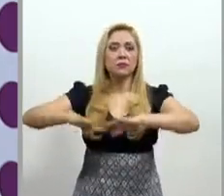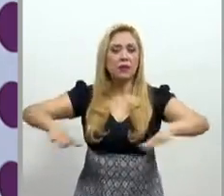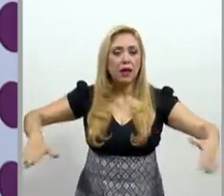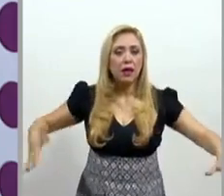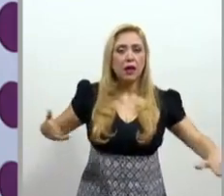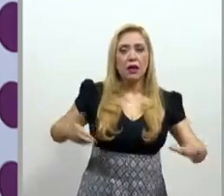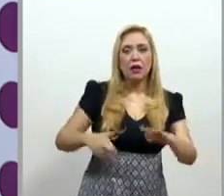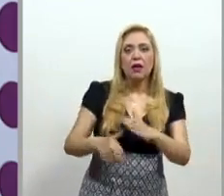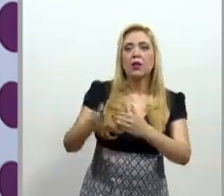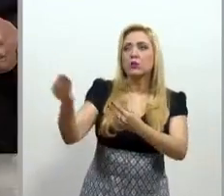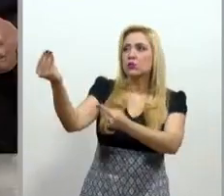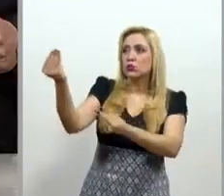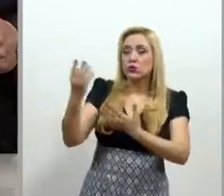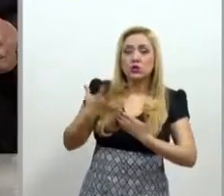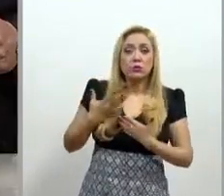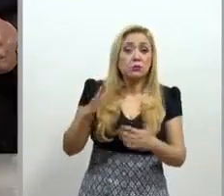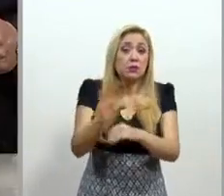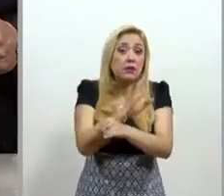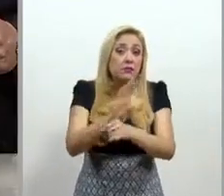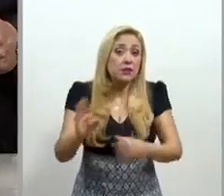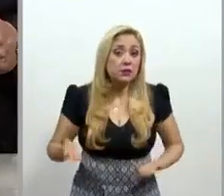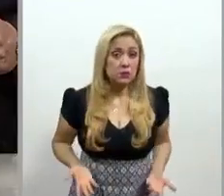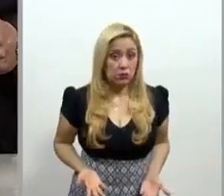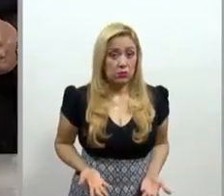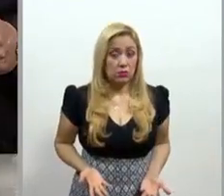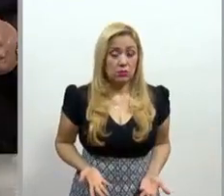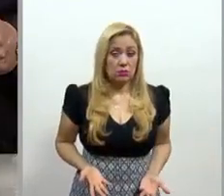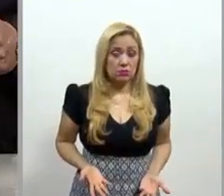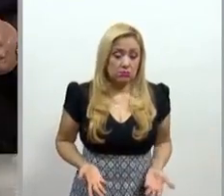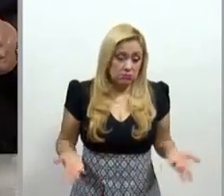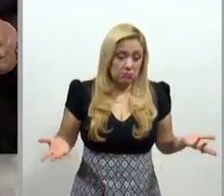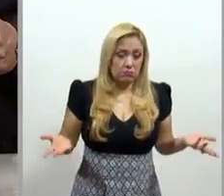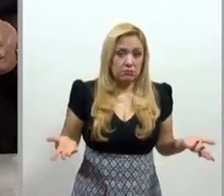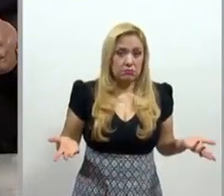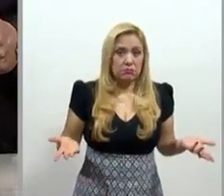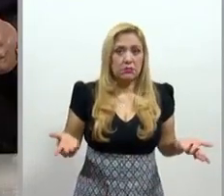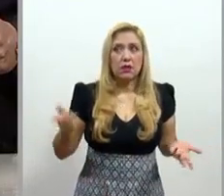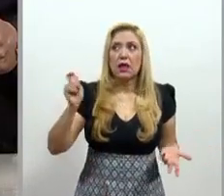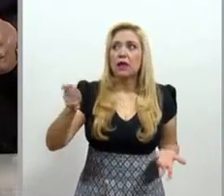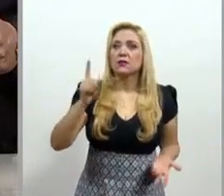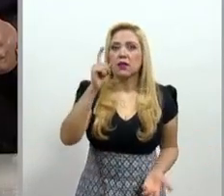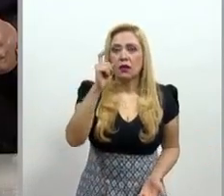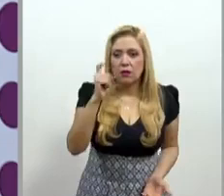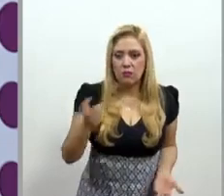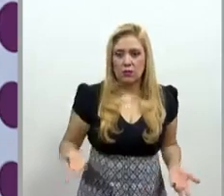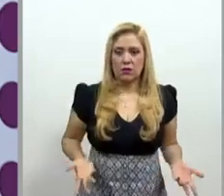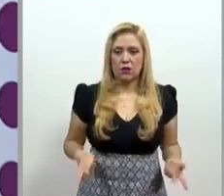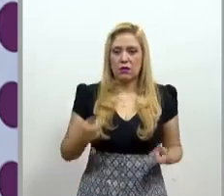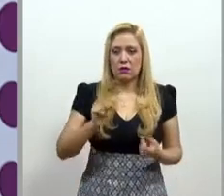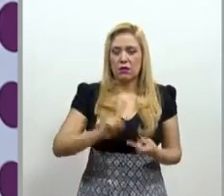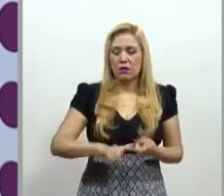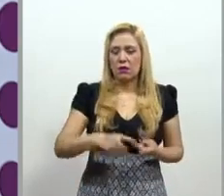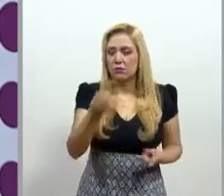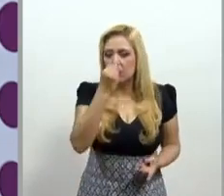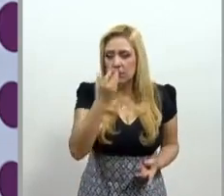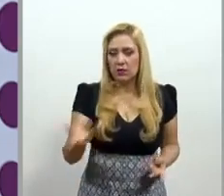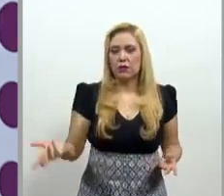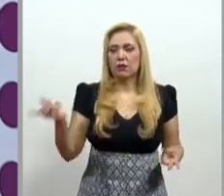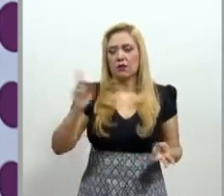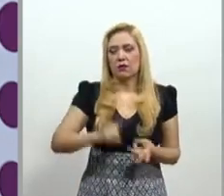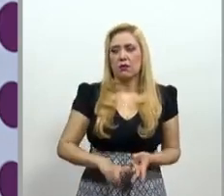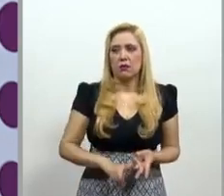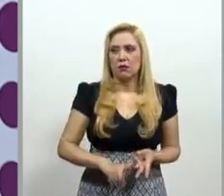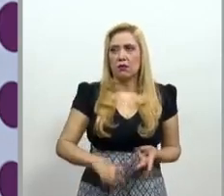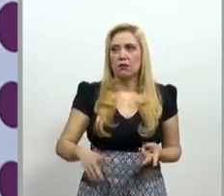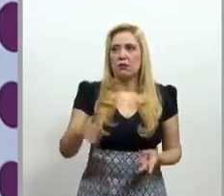¿no? Estos beneficios son lo que en términos simples llamamos servicios ambientales. Entonces, ¿qué va a determinar o quién es el